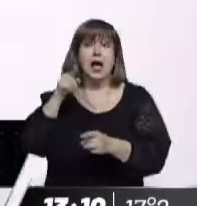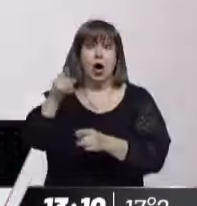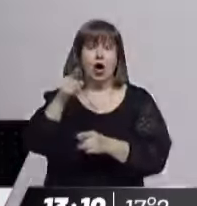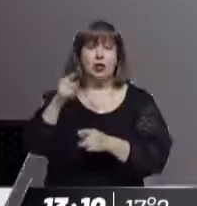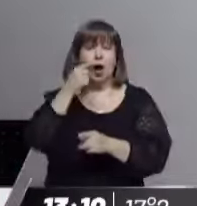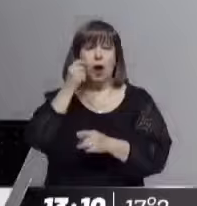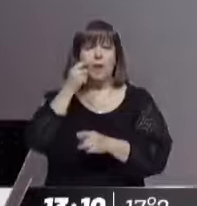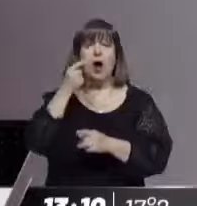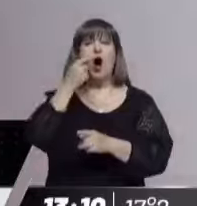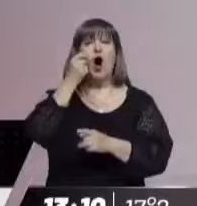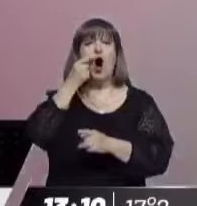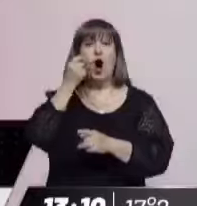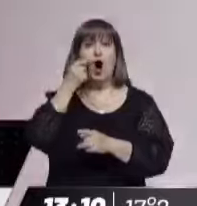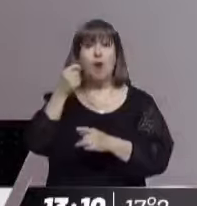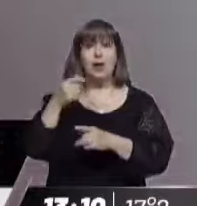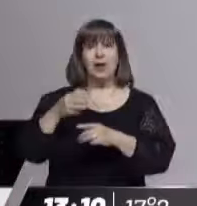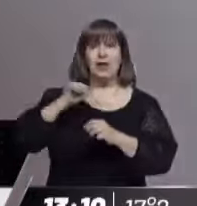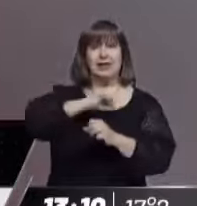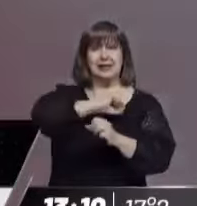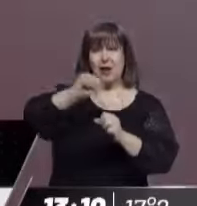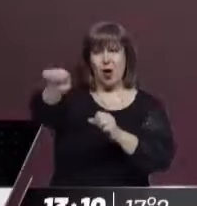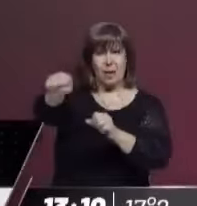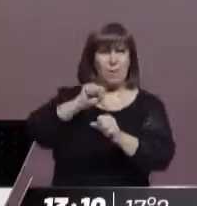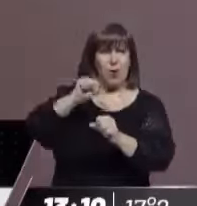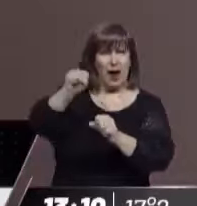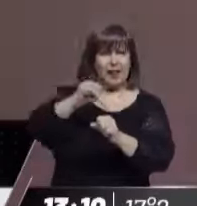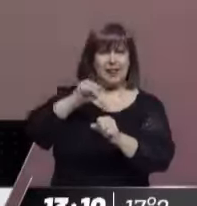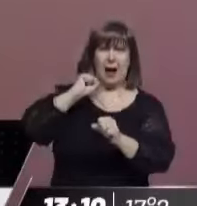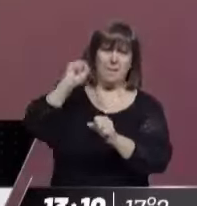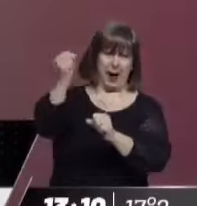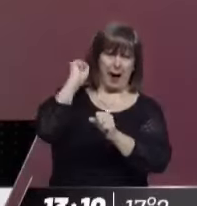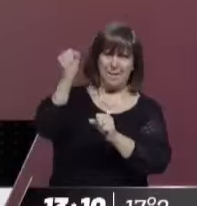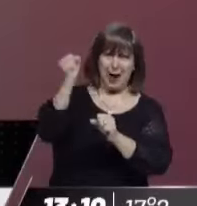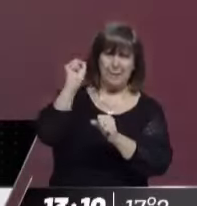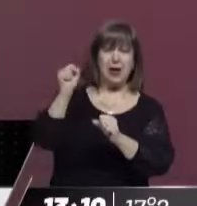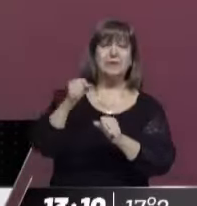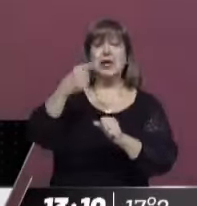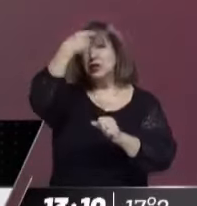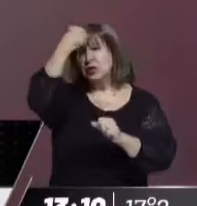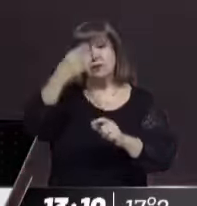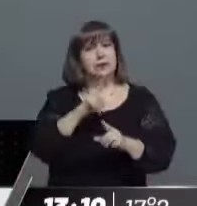No te vas a bajar. ¿Qué vas a hacer ahora? A ver, ¿qué vas a hacer?